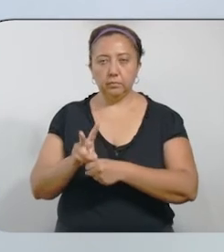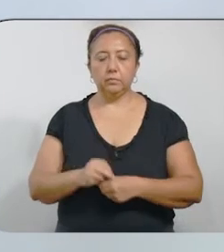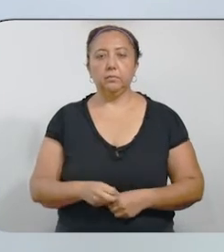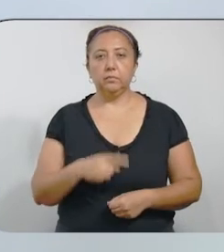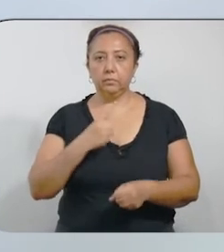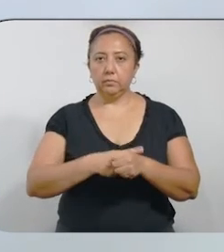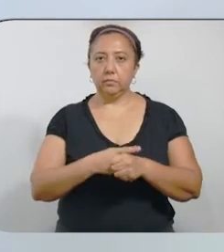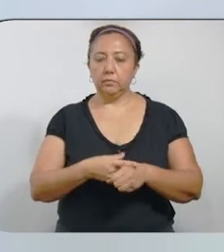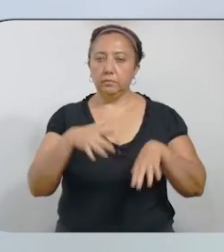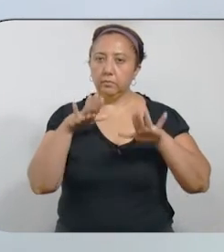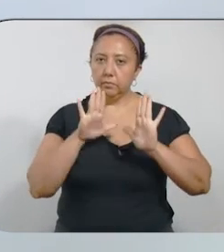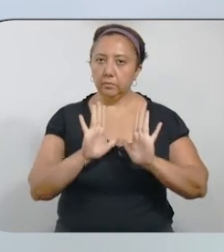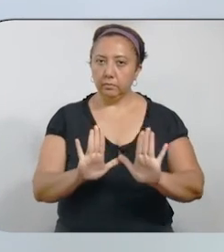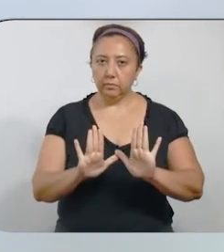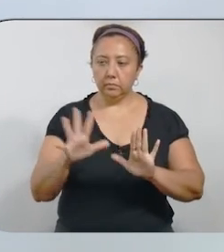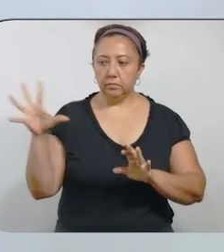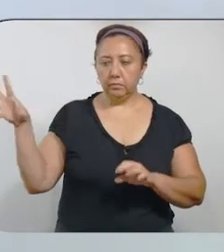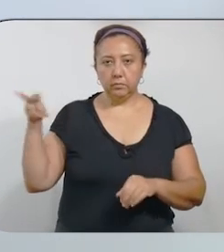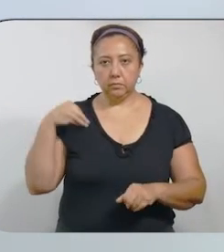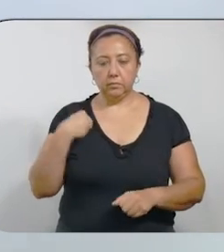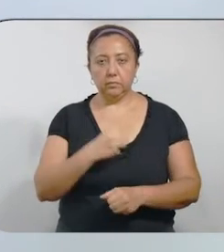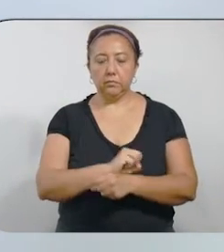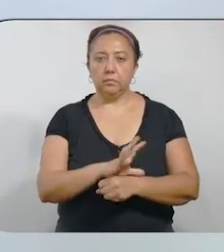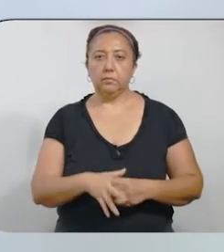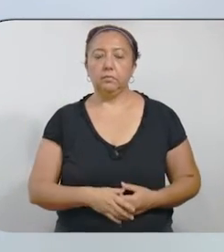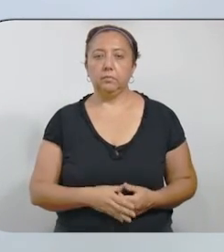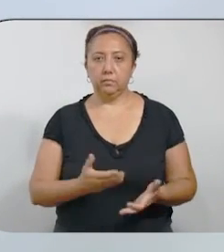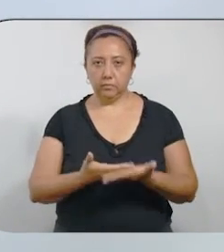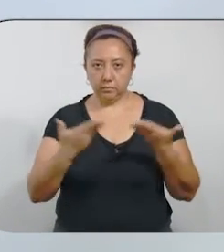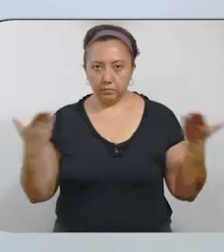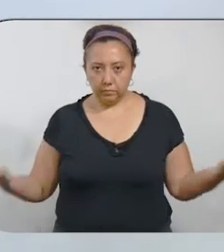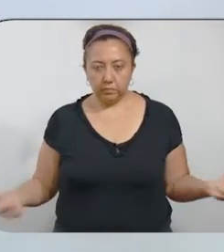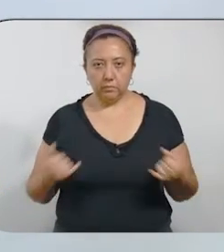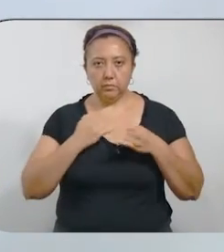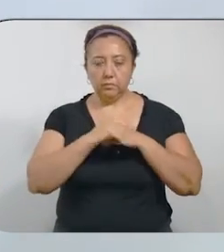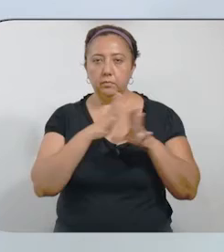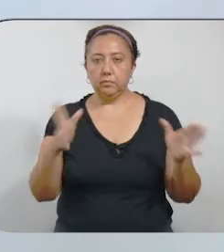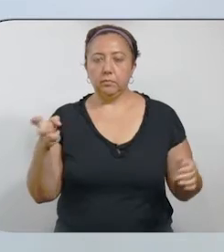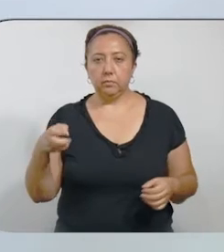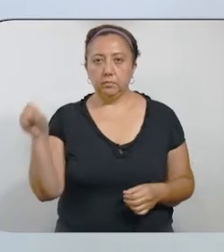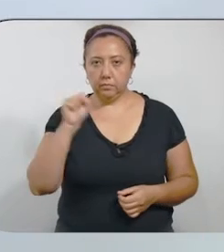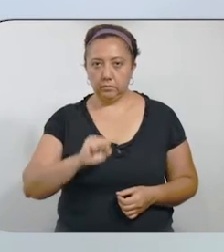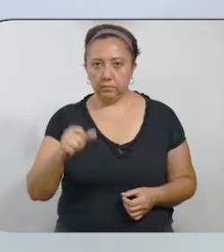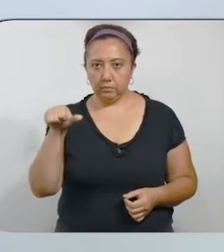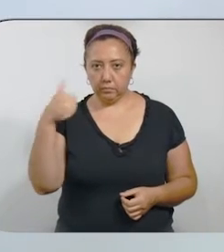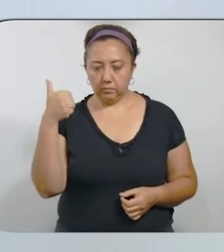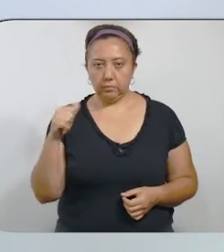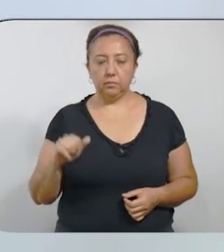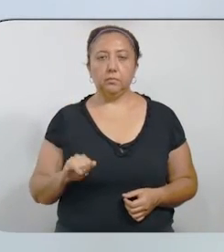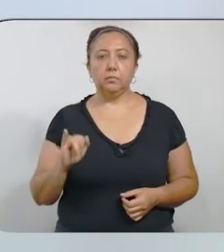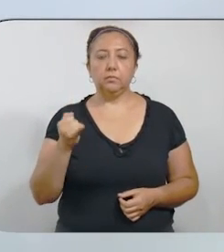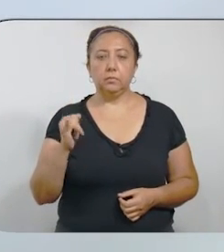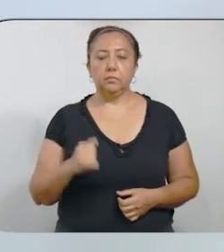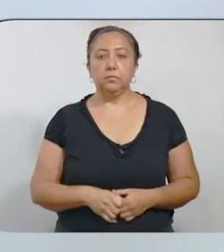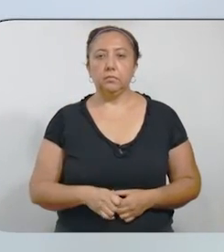epidemiológica permitirá cortar oportunamente cadenas de contagio. A continuación, el parte médico de este sábado 11 de julio.